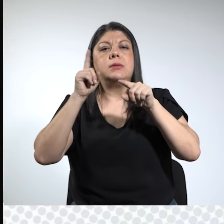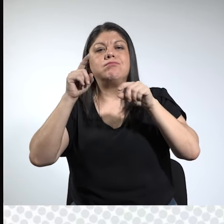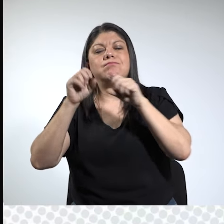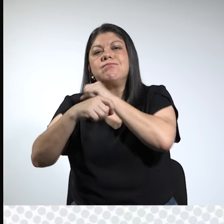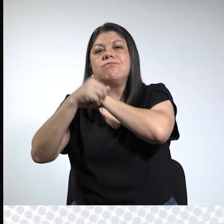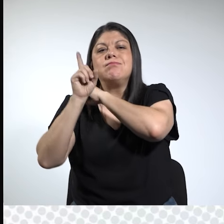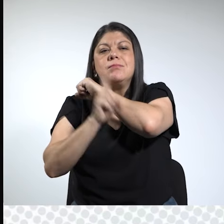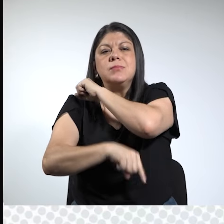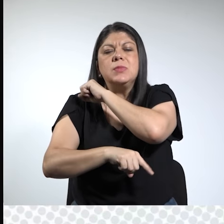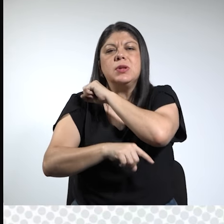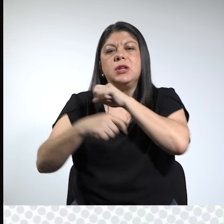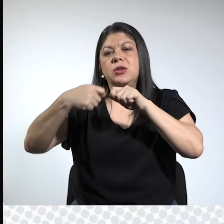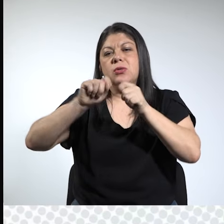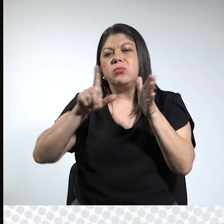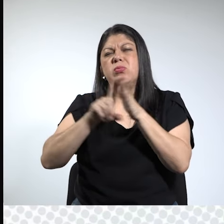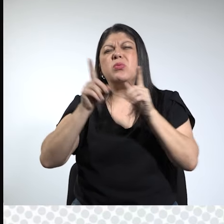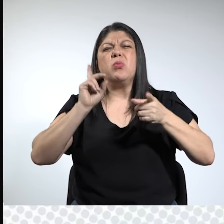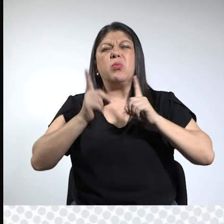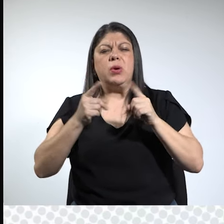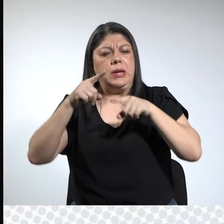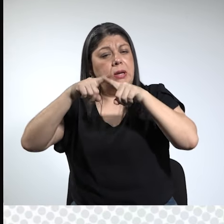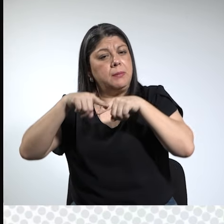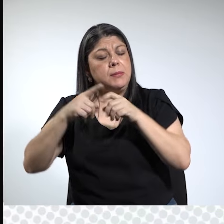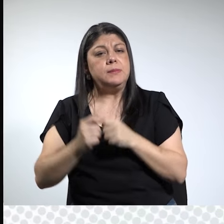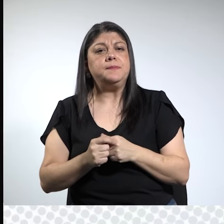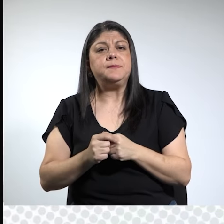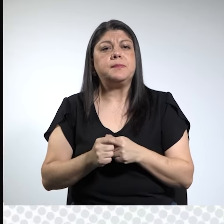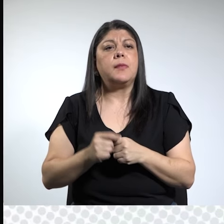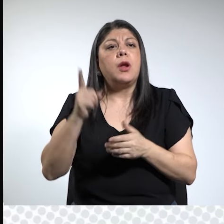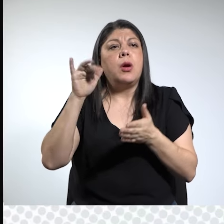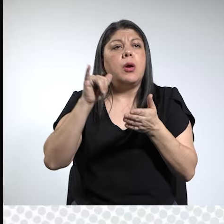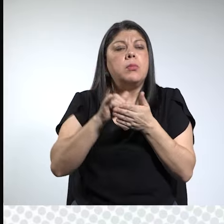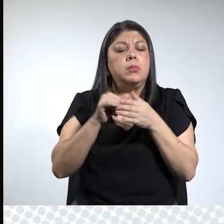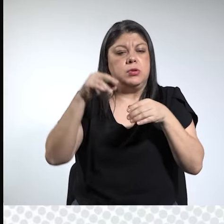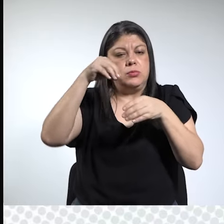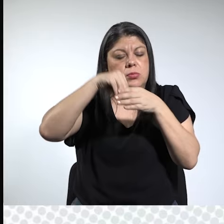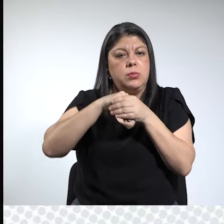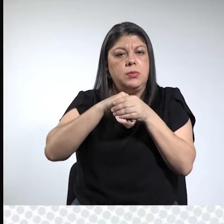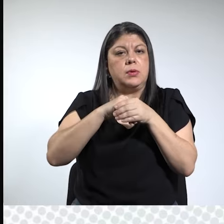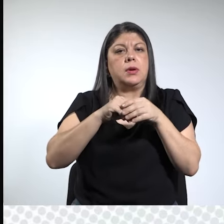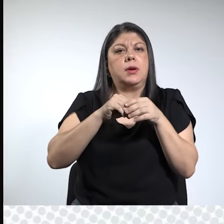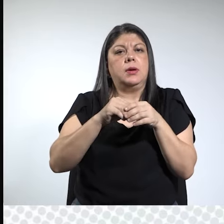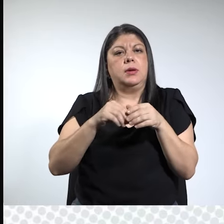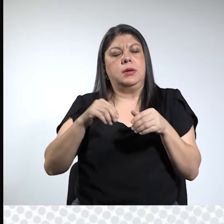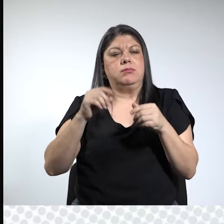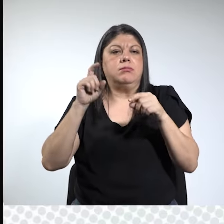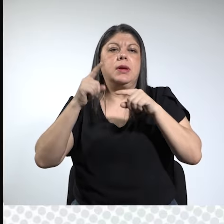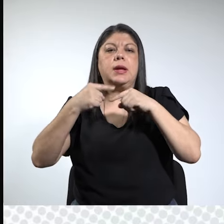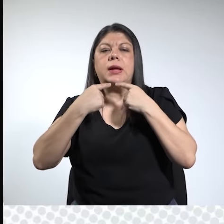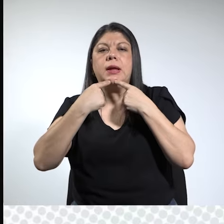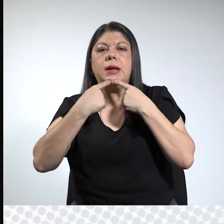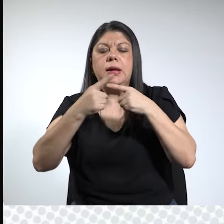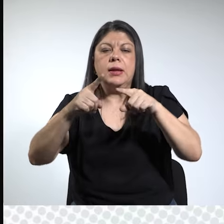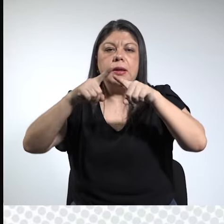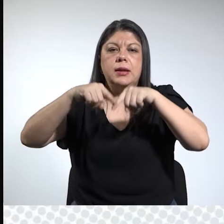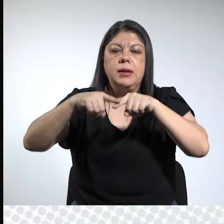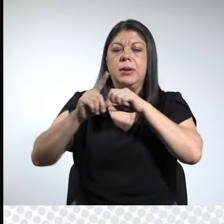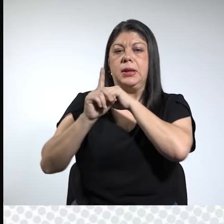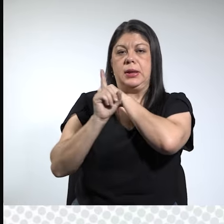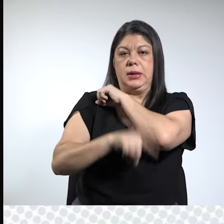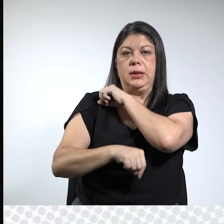delito, ¿verdad? Y ahí pues entra la otra parte, que es la parte de la pena, la parte de cuántos